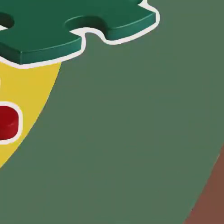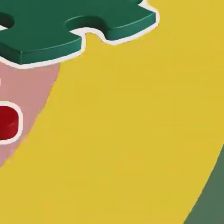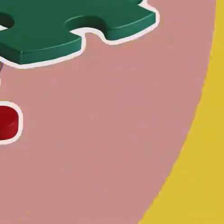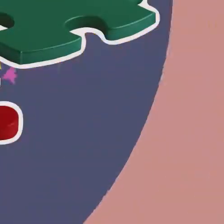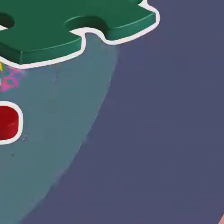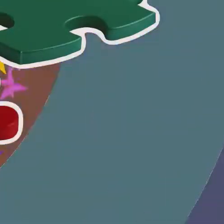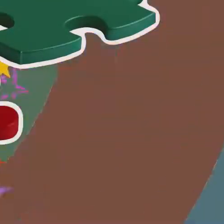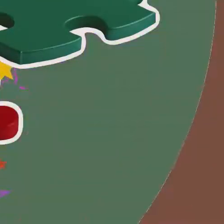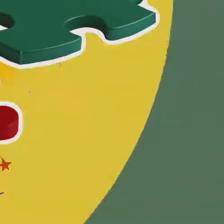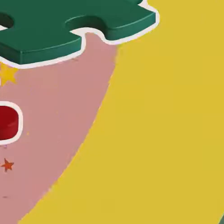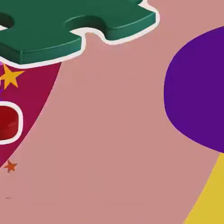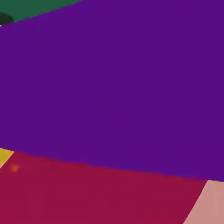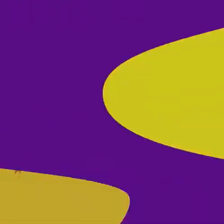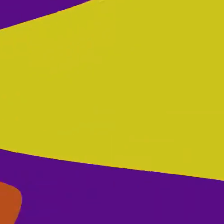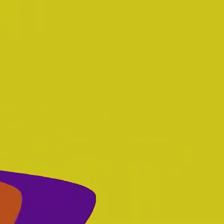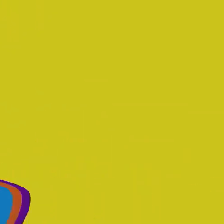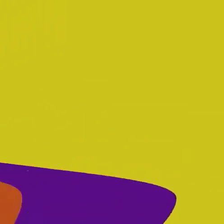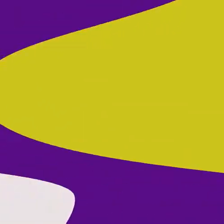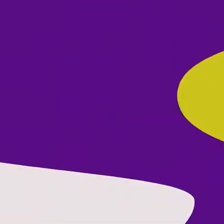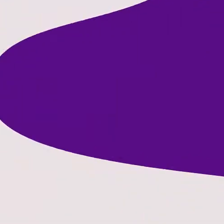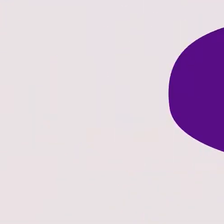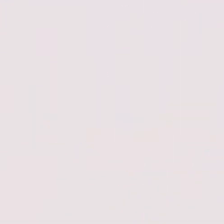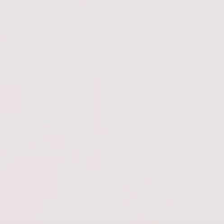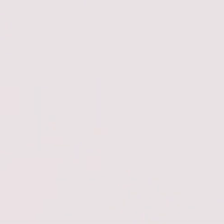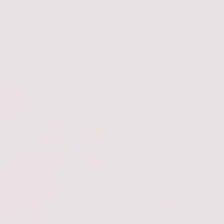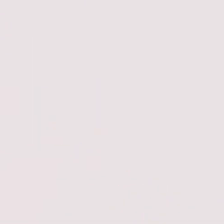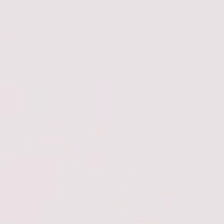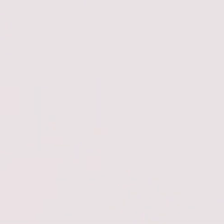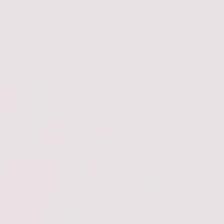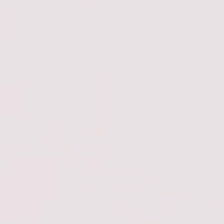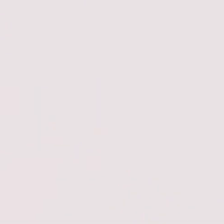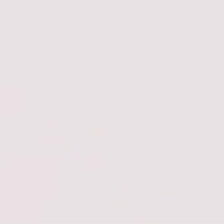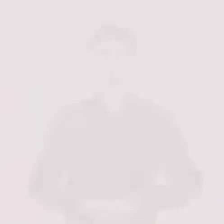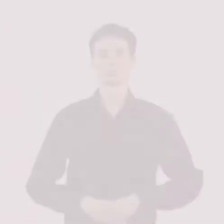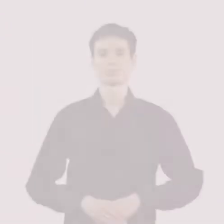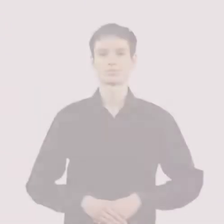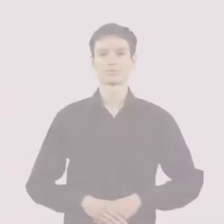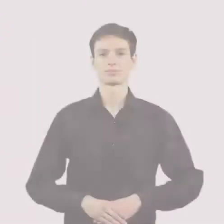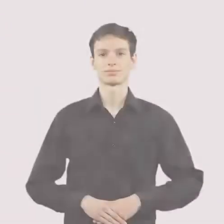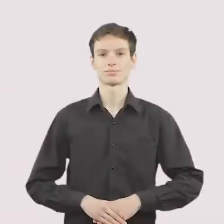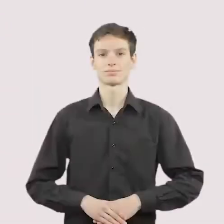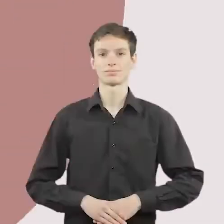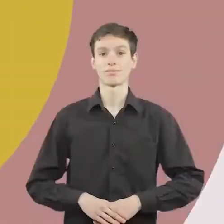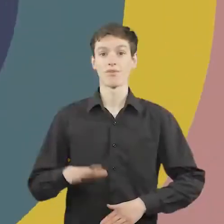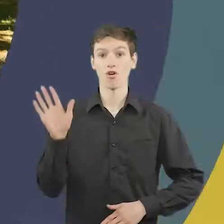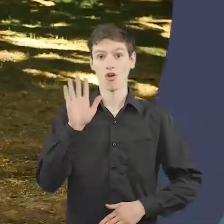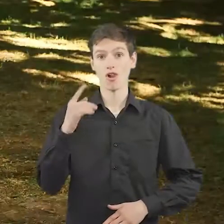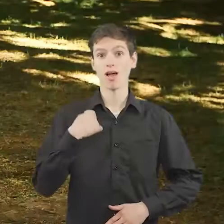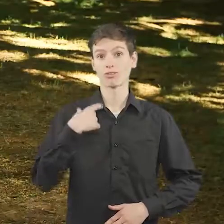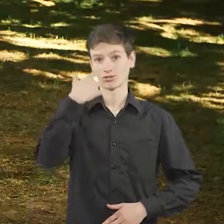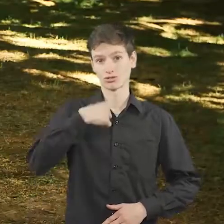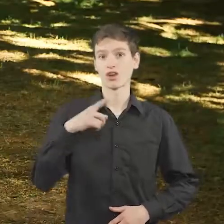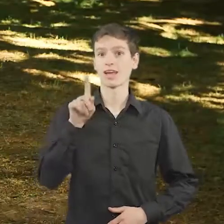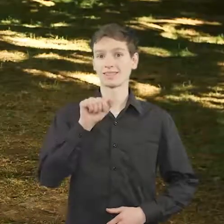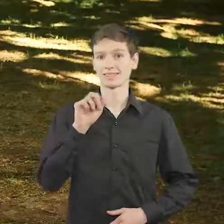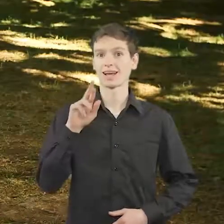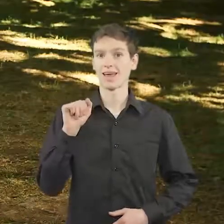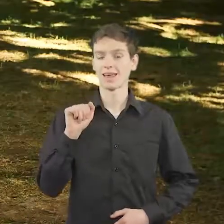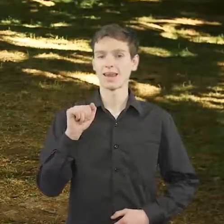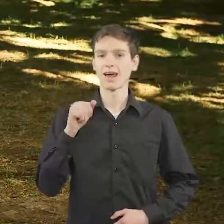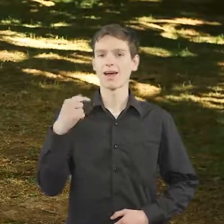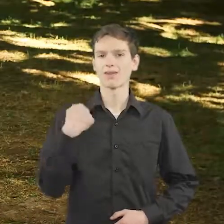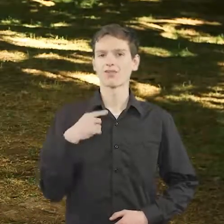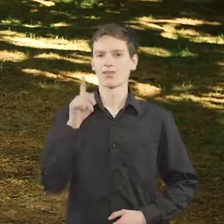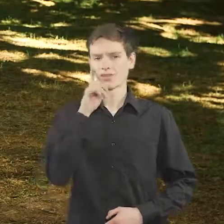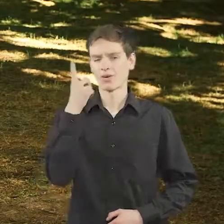Sara, un nuevo desafío. Círculo con el dibujo de una cara al medio y las palabras Yo lo puedo hacer. Capítulo Dominar el Hula Hula. Hola, soy Sara.